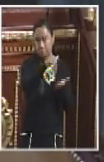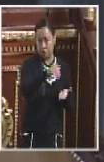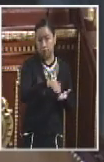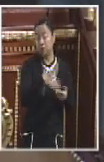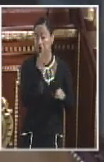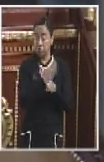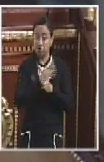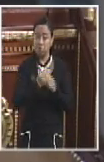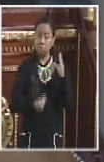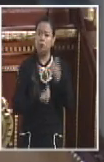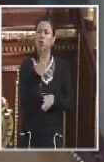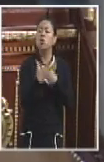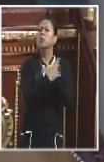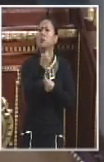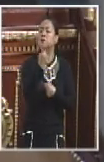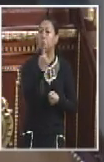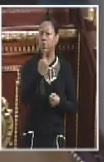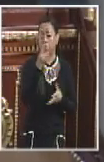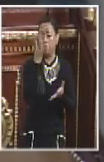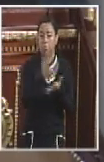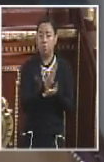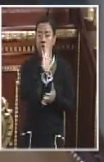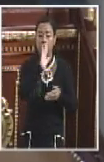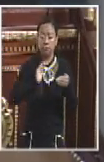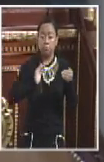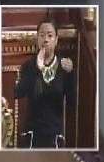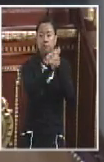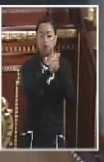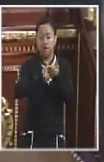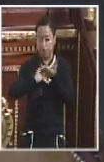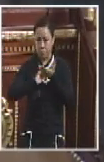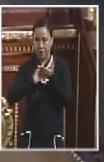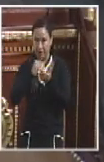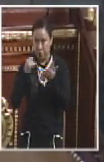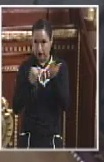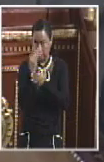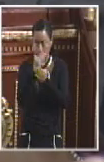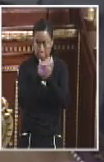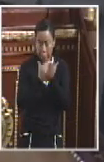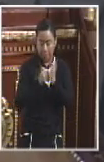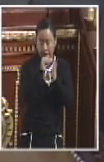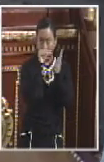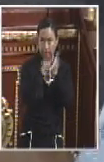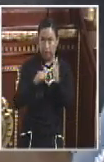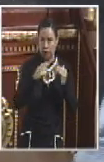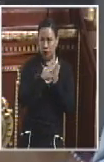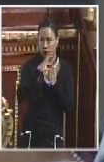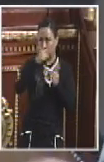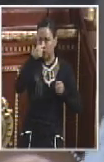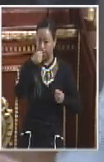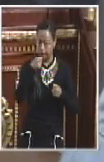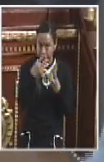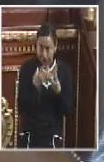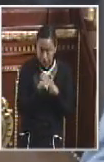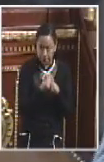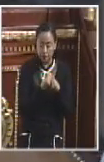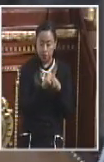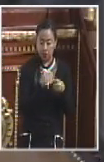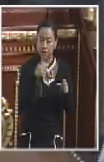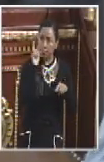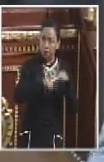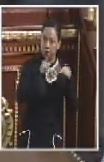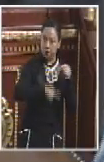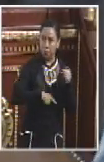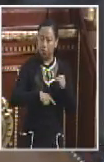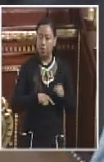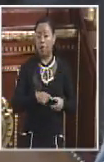se le ocurrió borrar o omitir que venían borrados de un dictamen artículos de la Constitución y hoy en día la jefa de